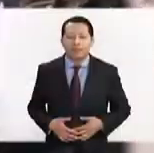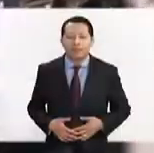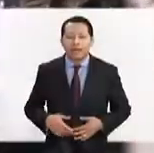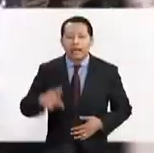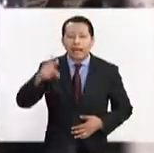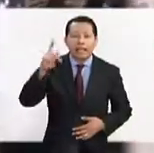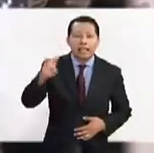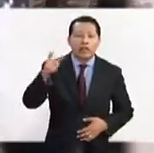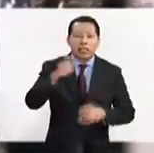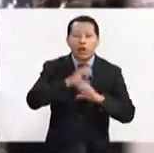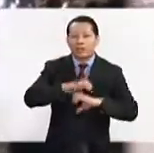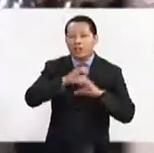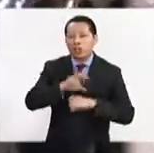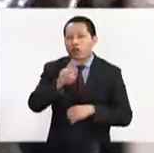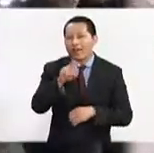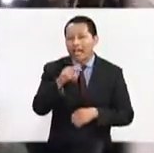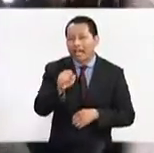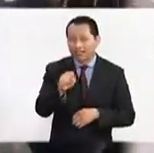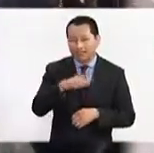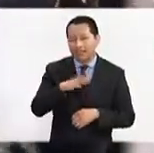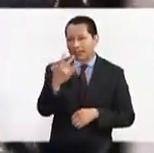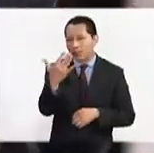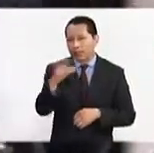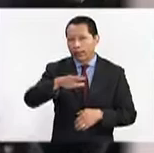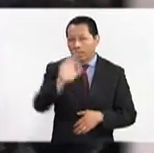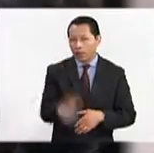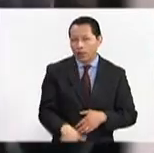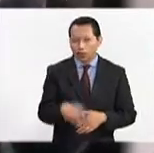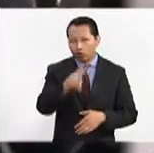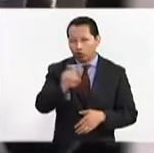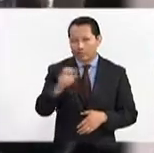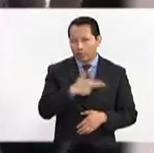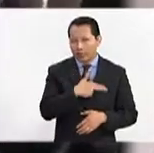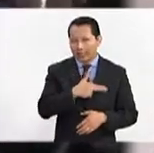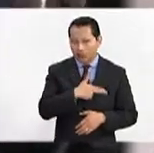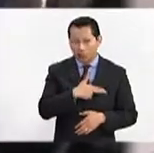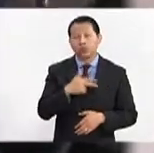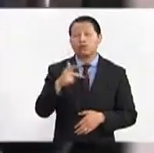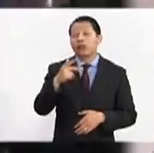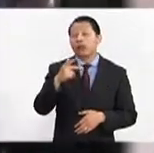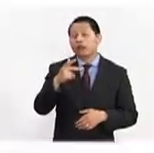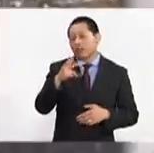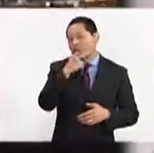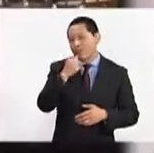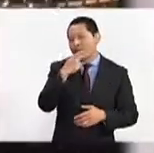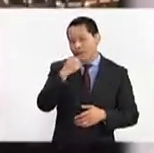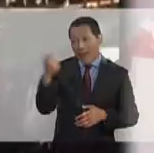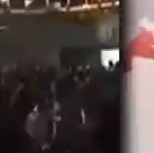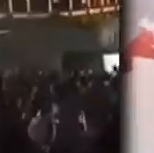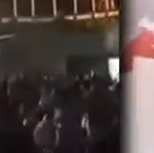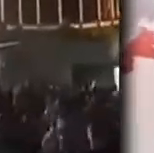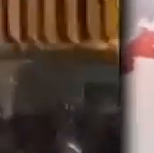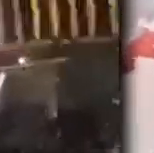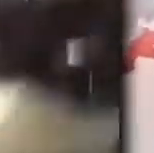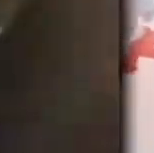Tiroteo en concierto de Las Vegas deja al menos 50 muertos y más de 200 heridos. El atacante fue abatido.